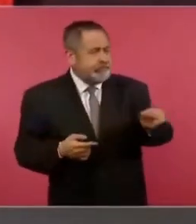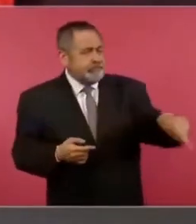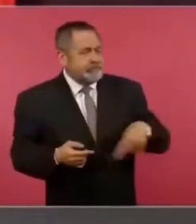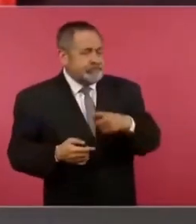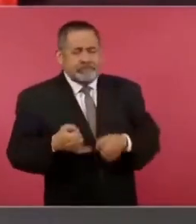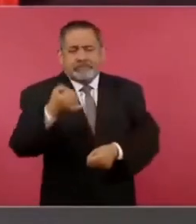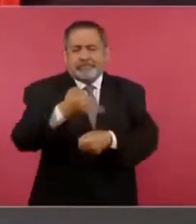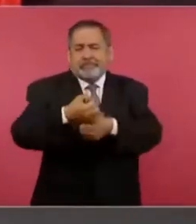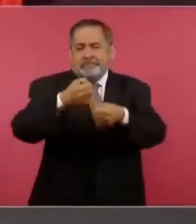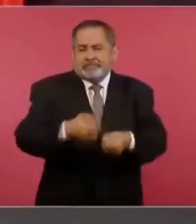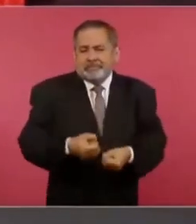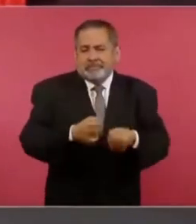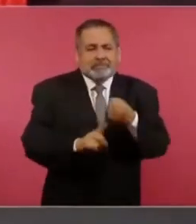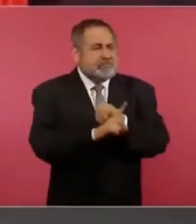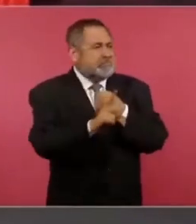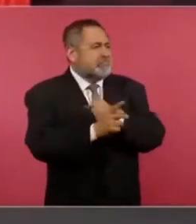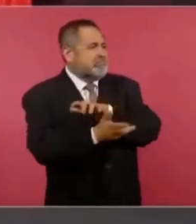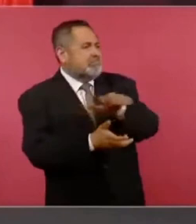Entonces,